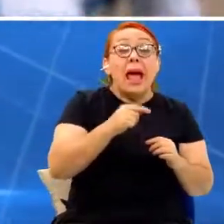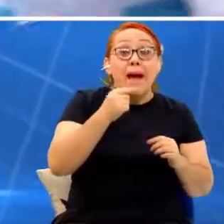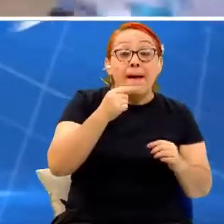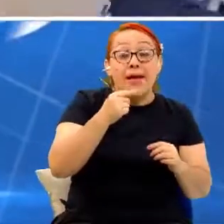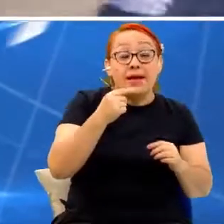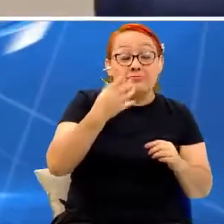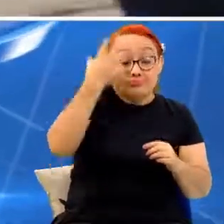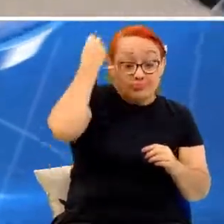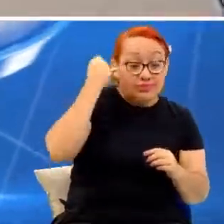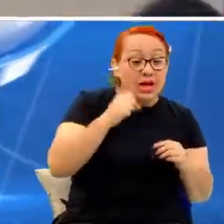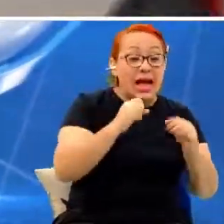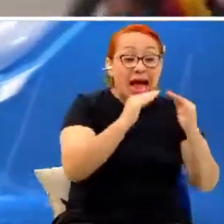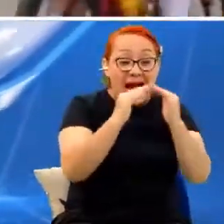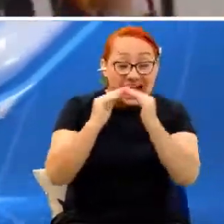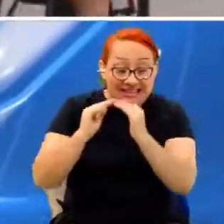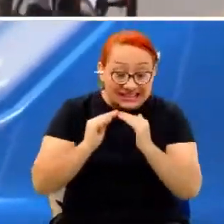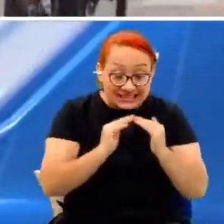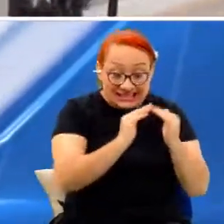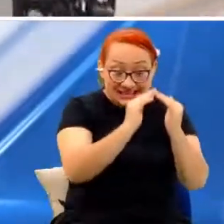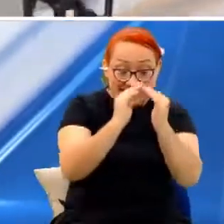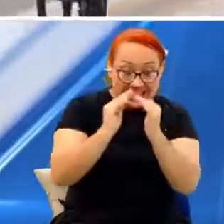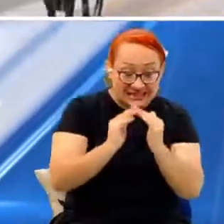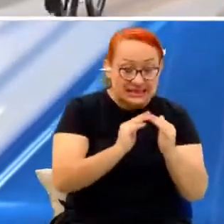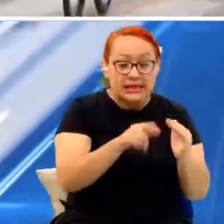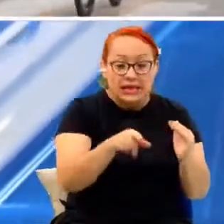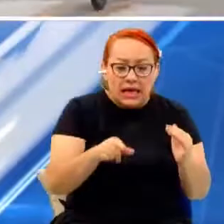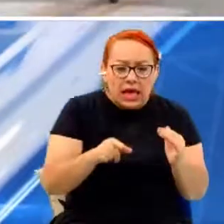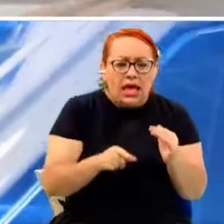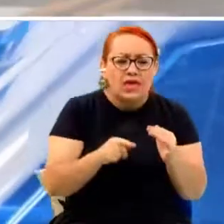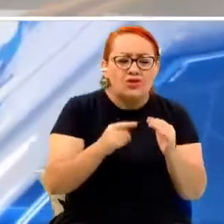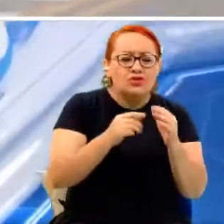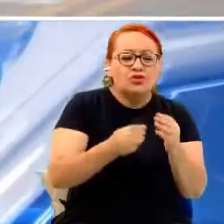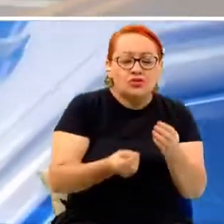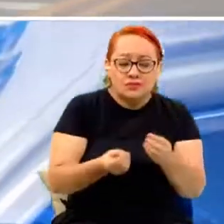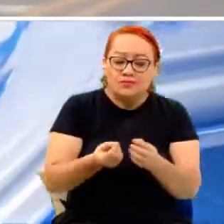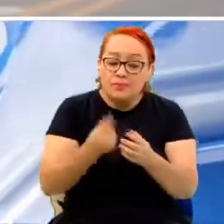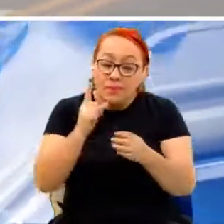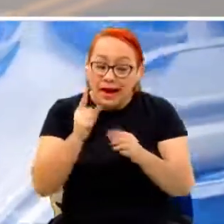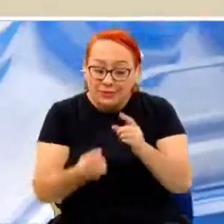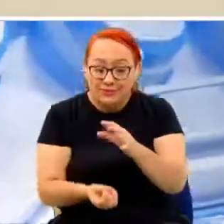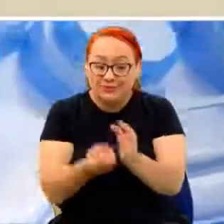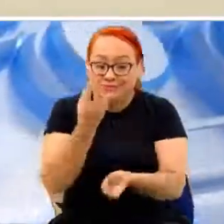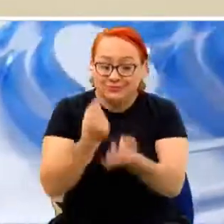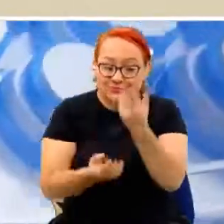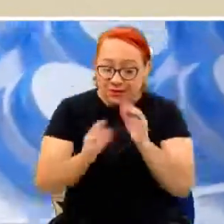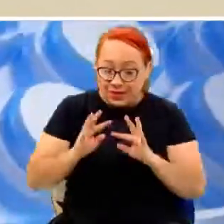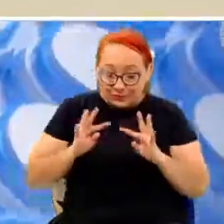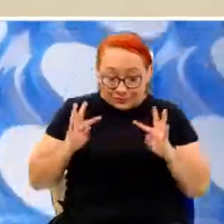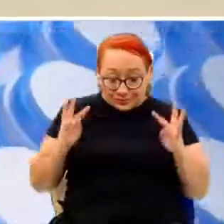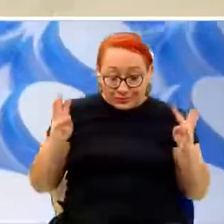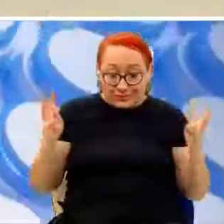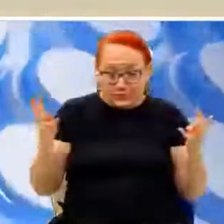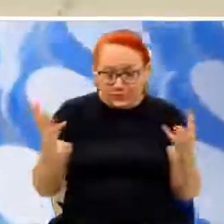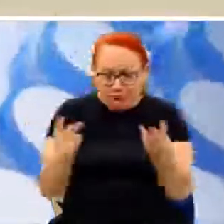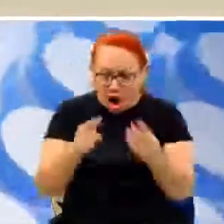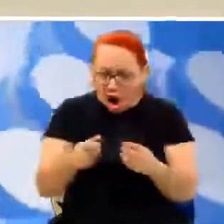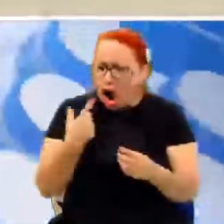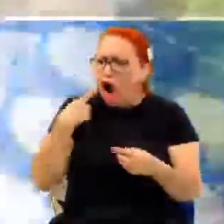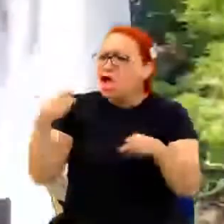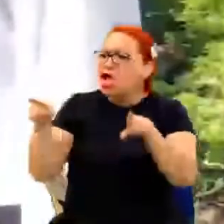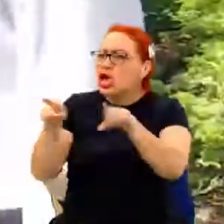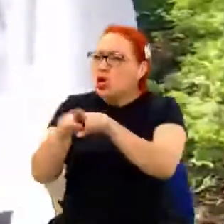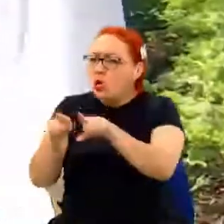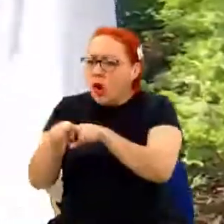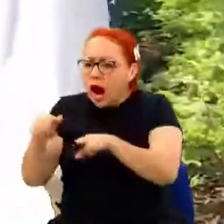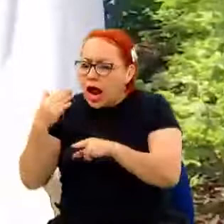las partes altas parecía un pesebre, y por eso pues hoy recibimos esta finalización de la tercera etapa en el pueblito Pesebre de Colombia. Alcalde,